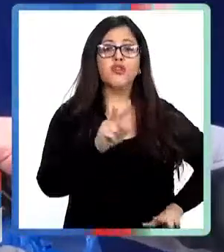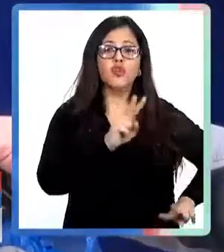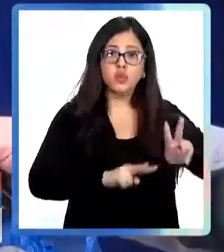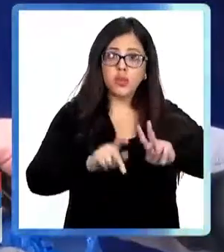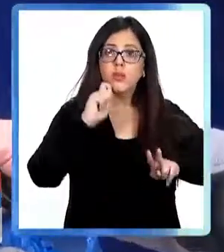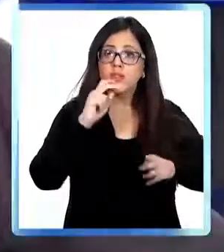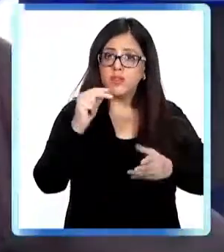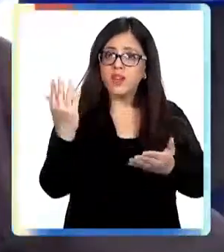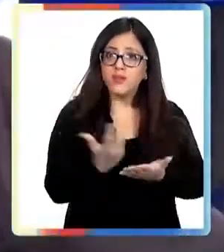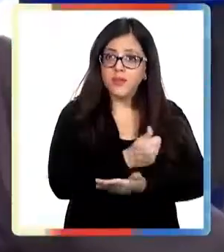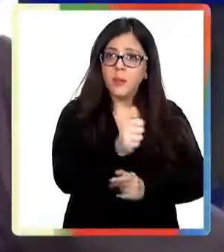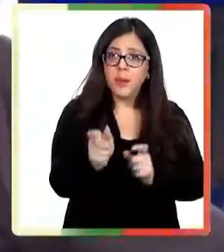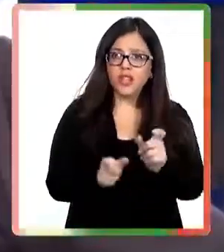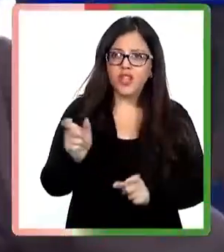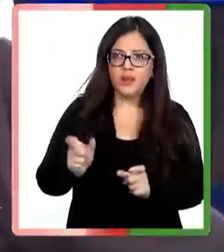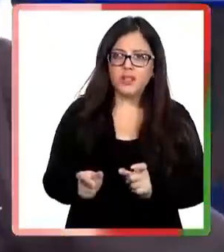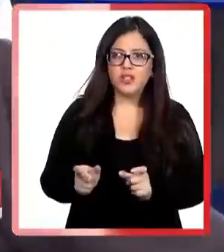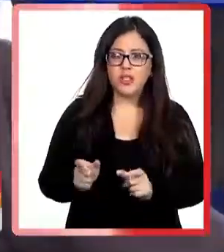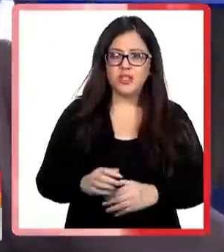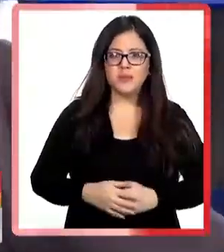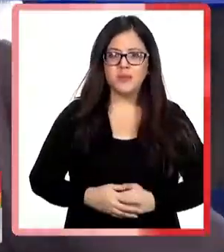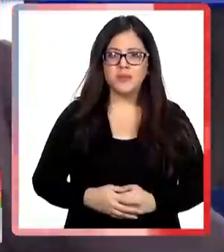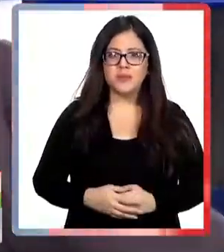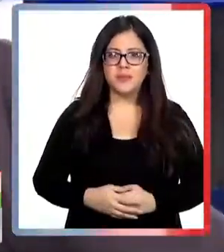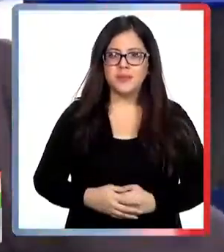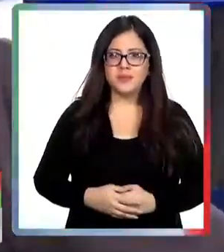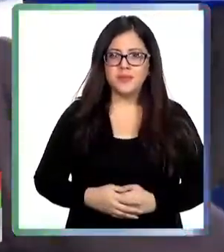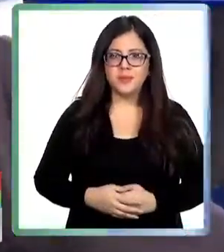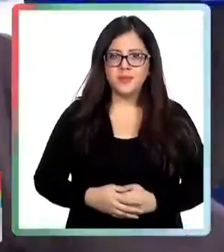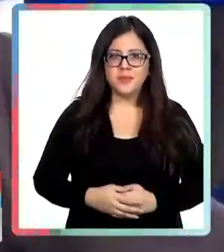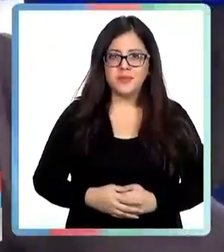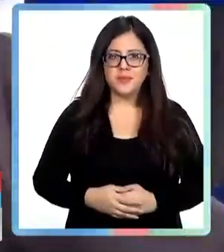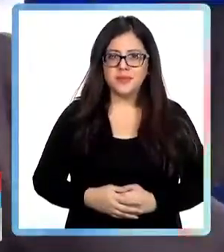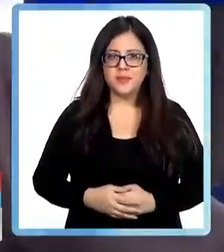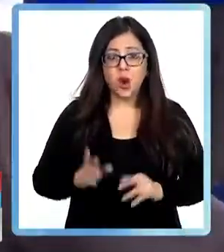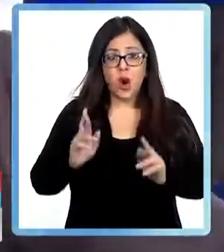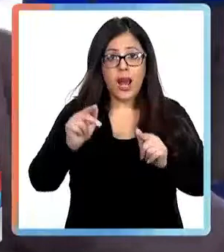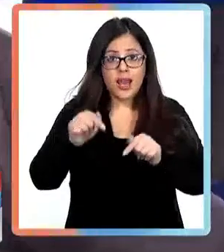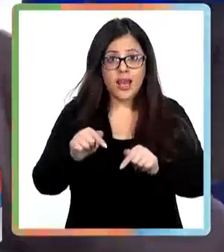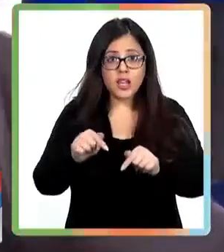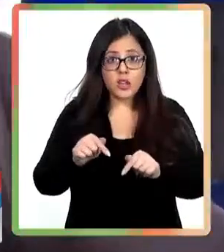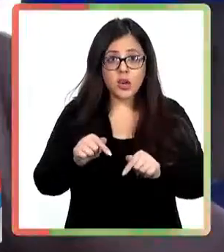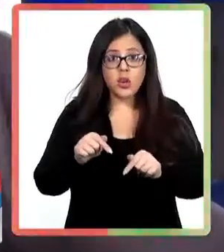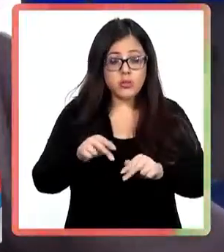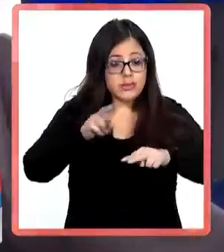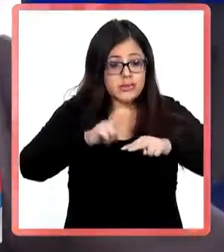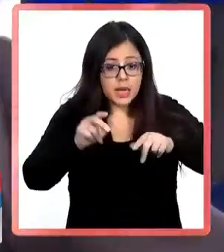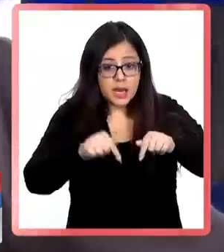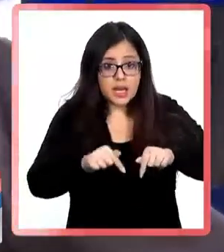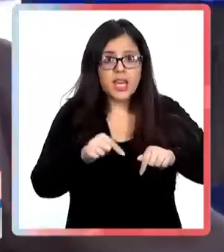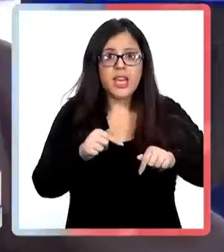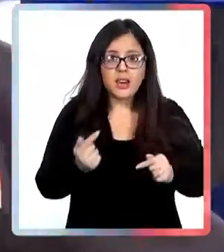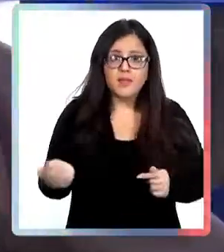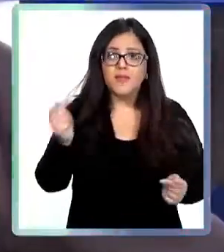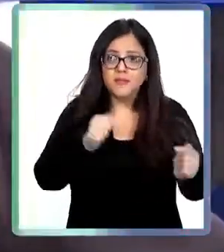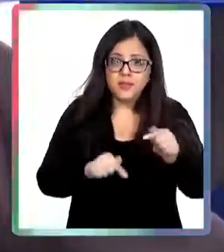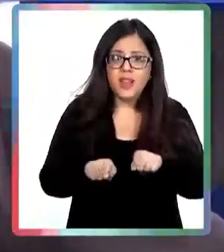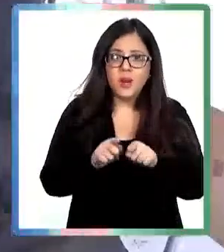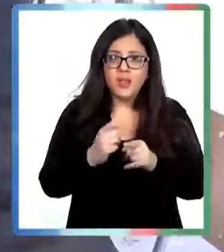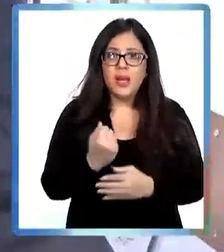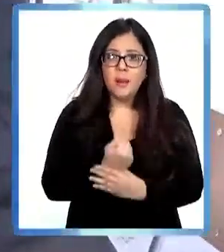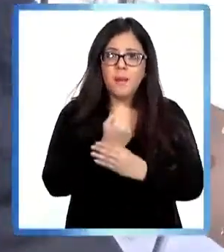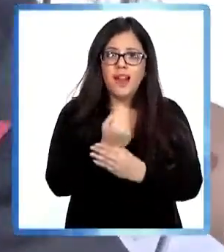toda la gente. Que cada vez que tengamos esto que lleguen a darle un granito de arena a cada